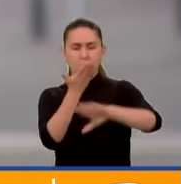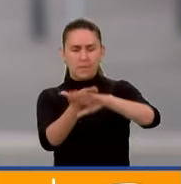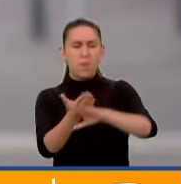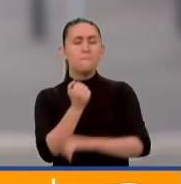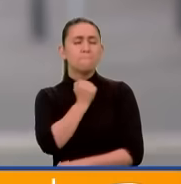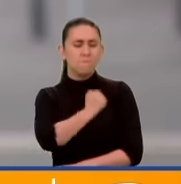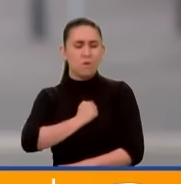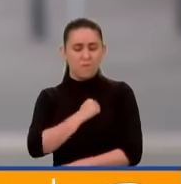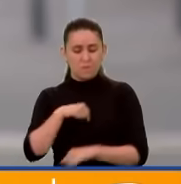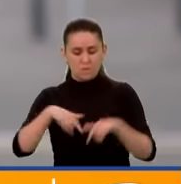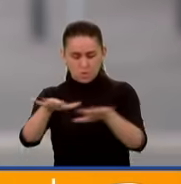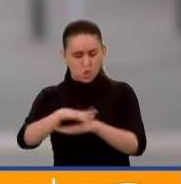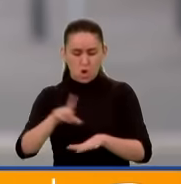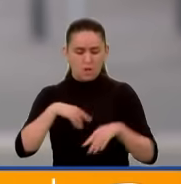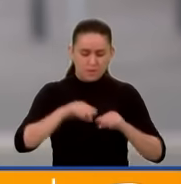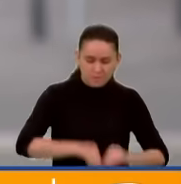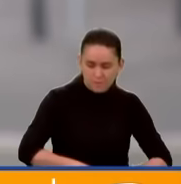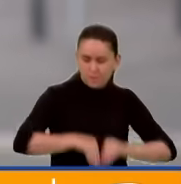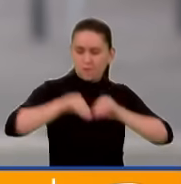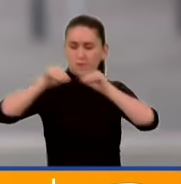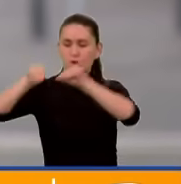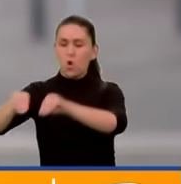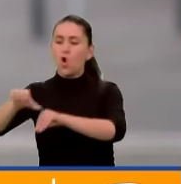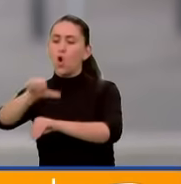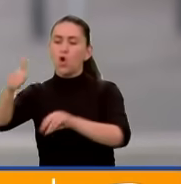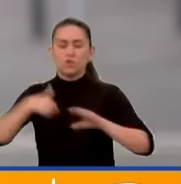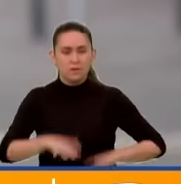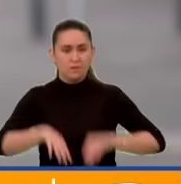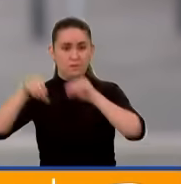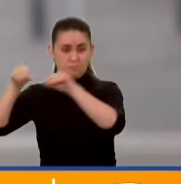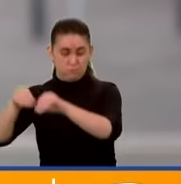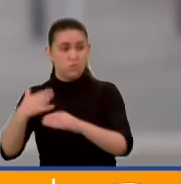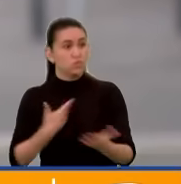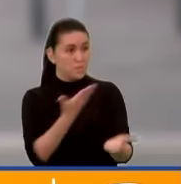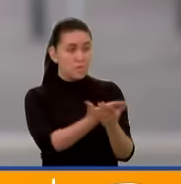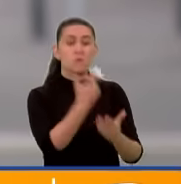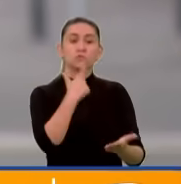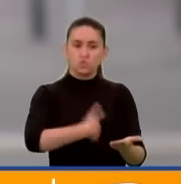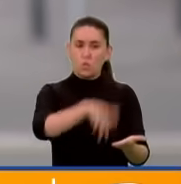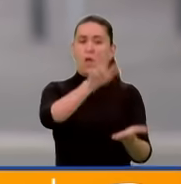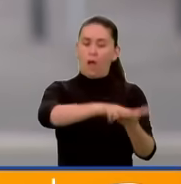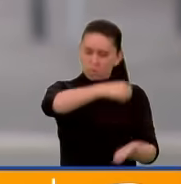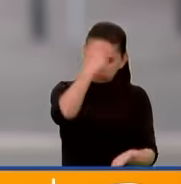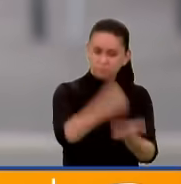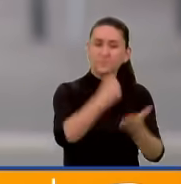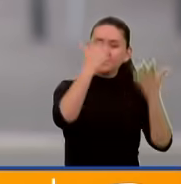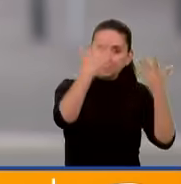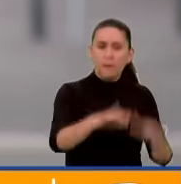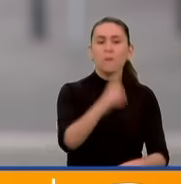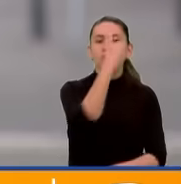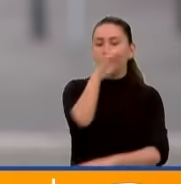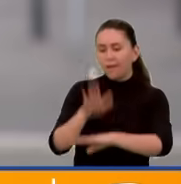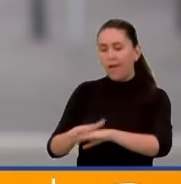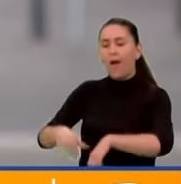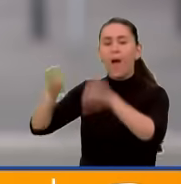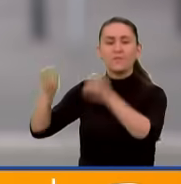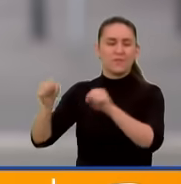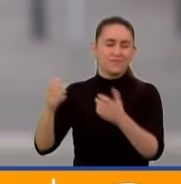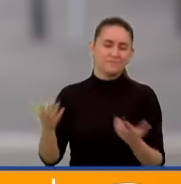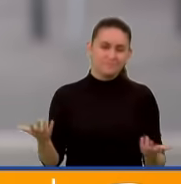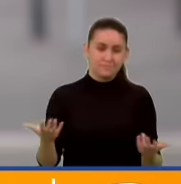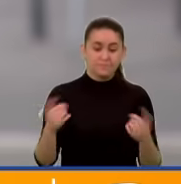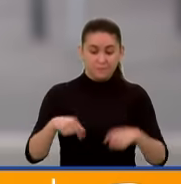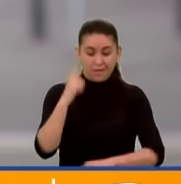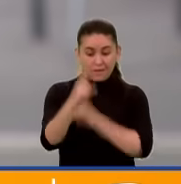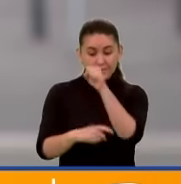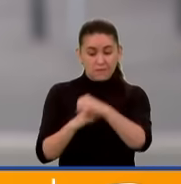había sido aprobado, firmado, pero nunca le notificaron. Y respecto a este feminicidio, en lo ocurrido de este año, 83